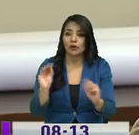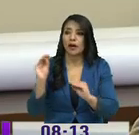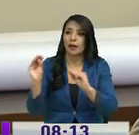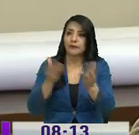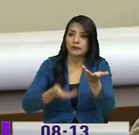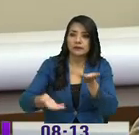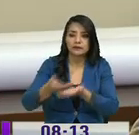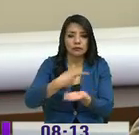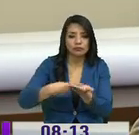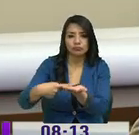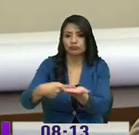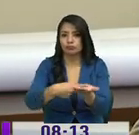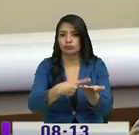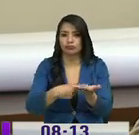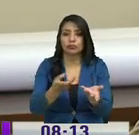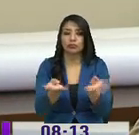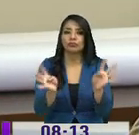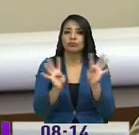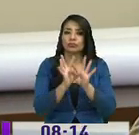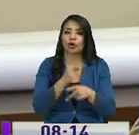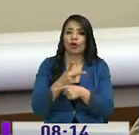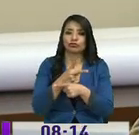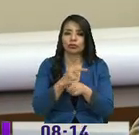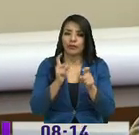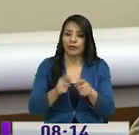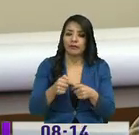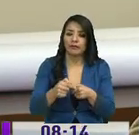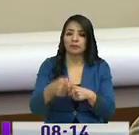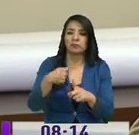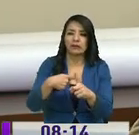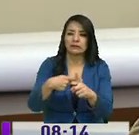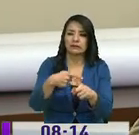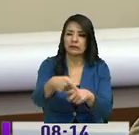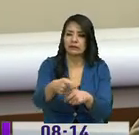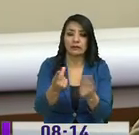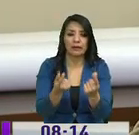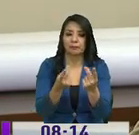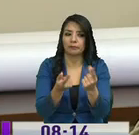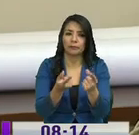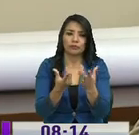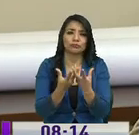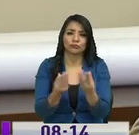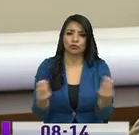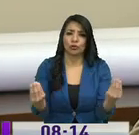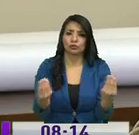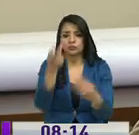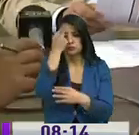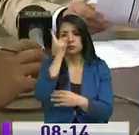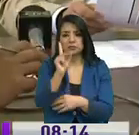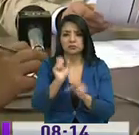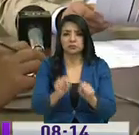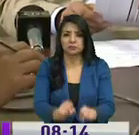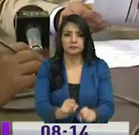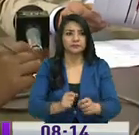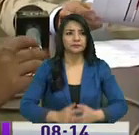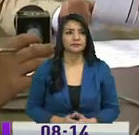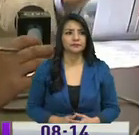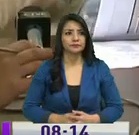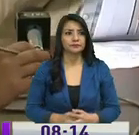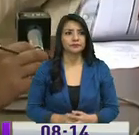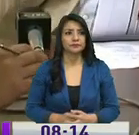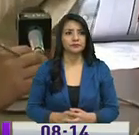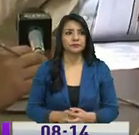discutir en el Pleno del Consejo, estos meses, de quizá lo más pronto posible, y se tomen las definiciones. Además, las